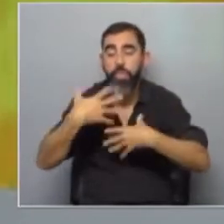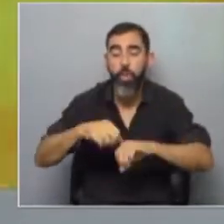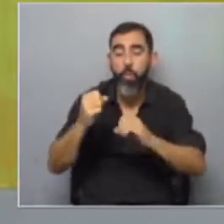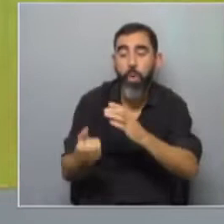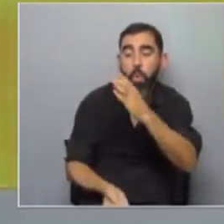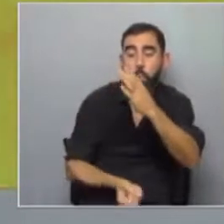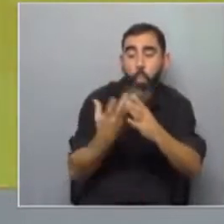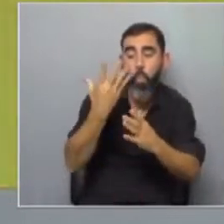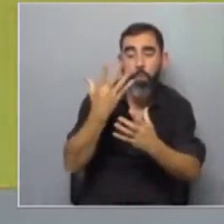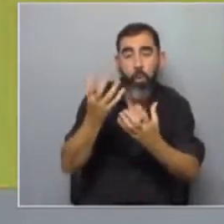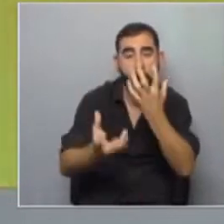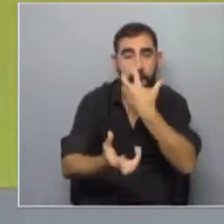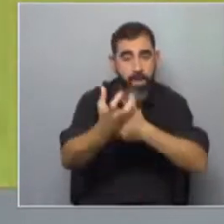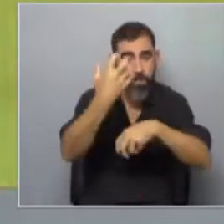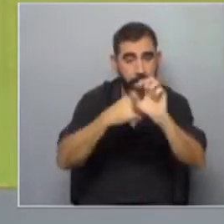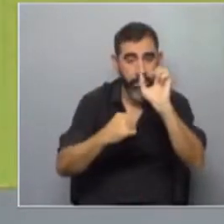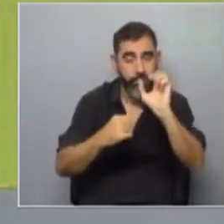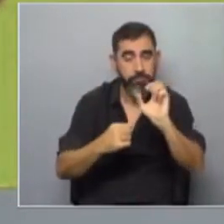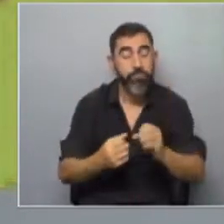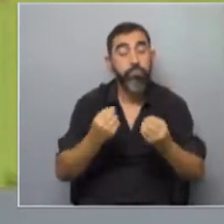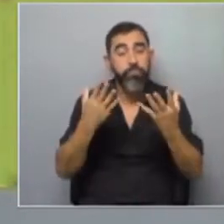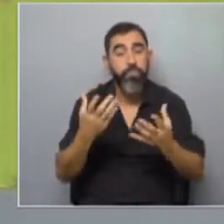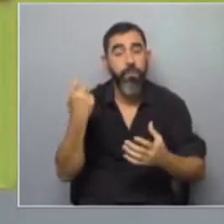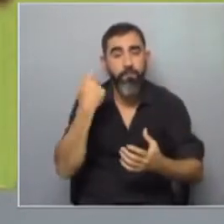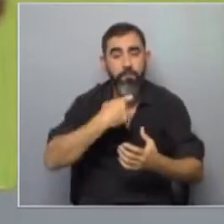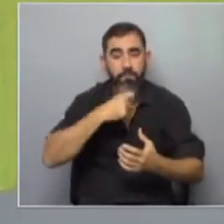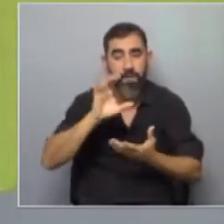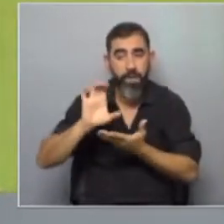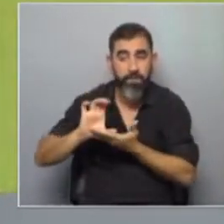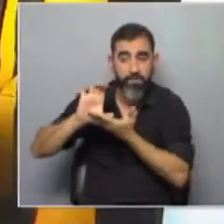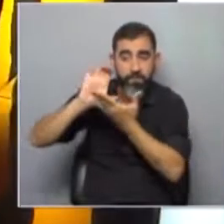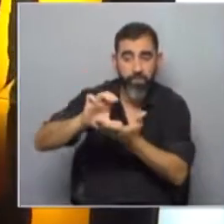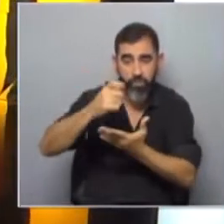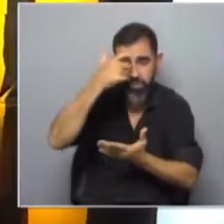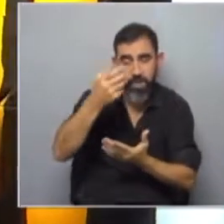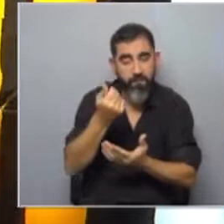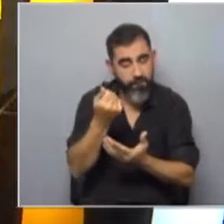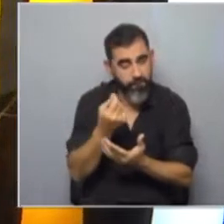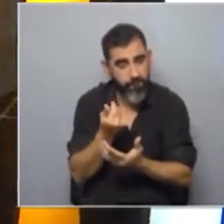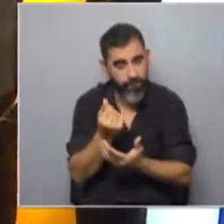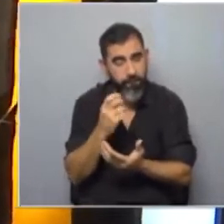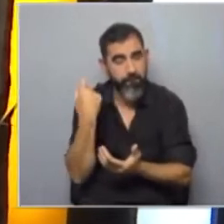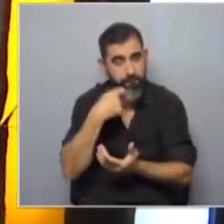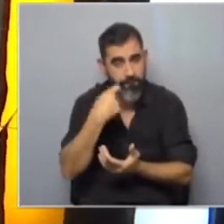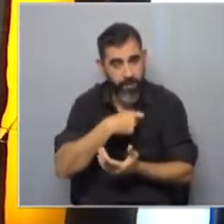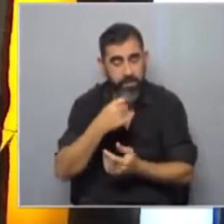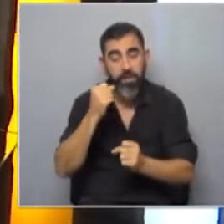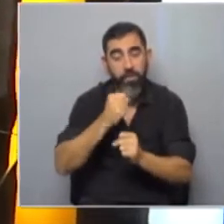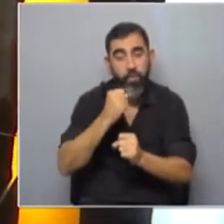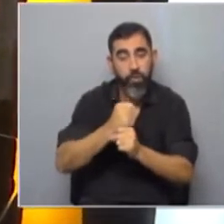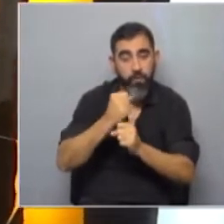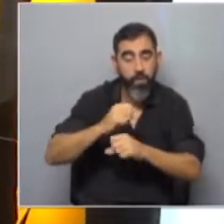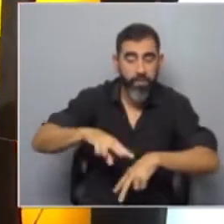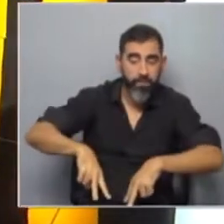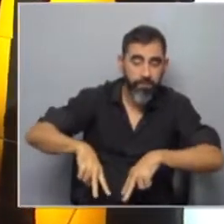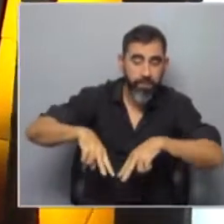Uruguay, creo, volviendo a la pregunta tuya de lo más raro, es que ofrece una posibilidad que a mí no deja de sorprenderme,